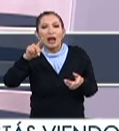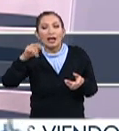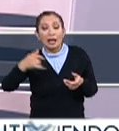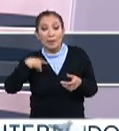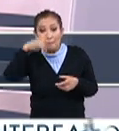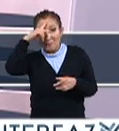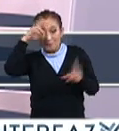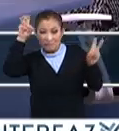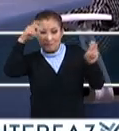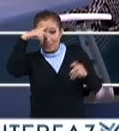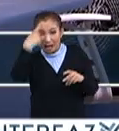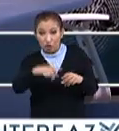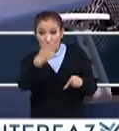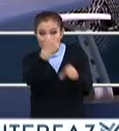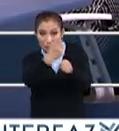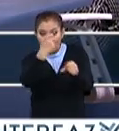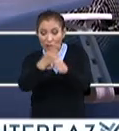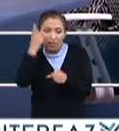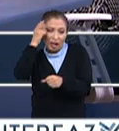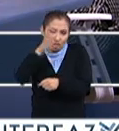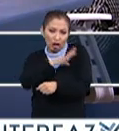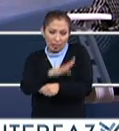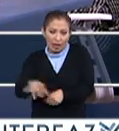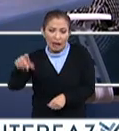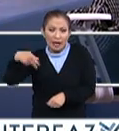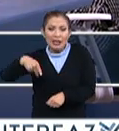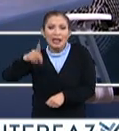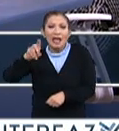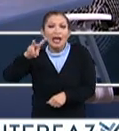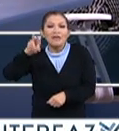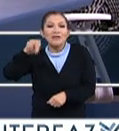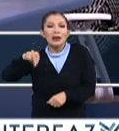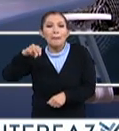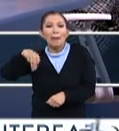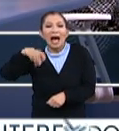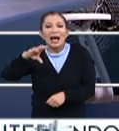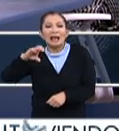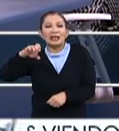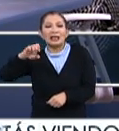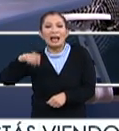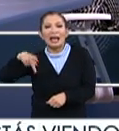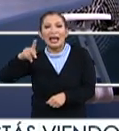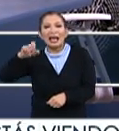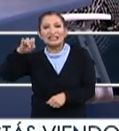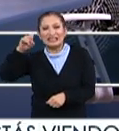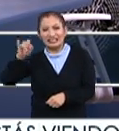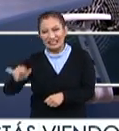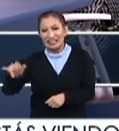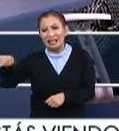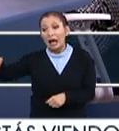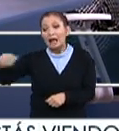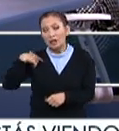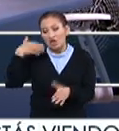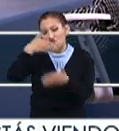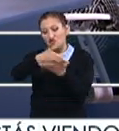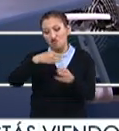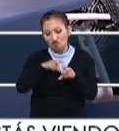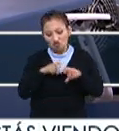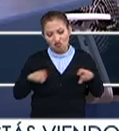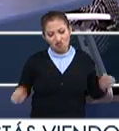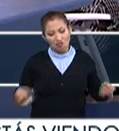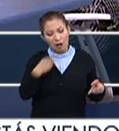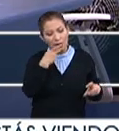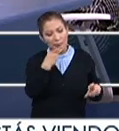Mexicanos Primero y obviamente nuestro director general, Kevin Mackenzie. Estarán hoy en una mesa